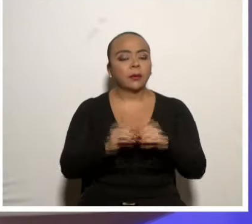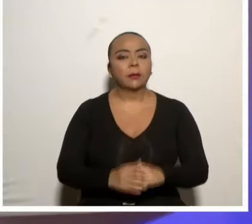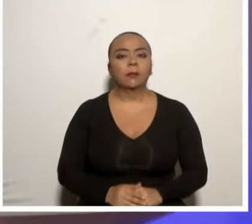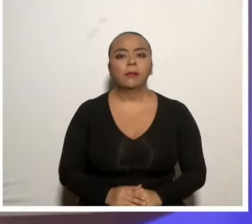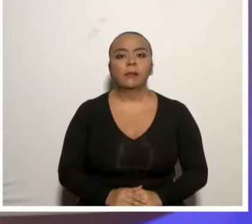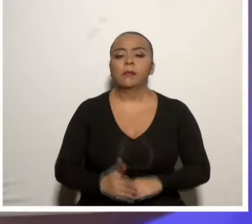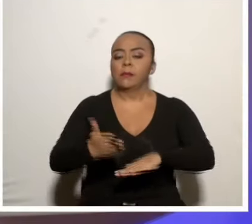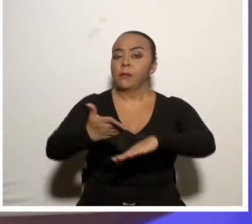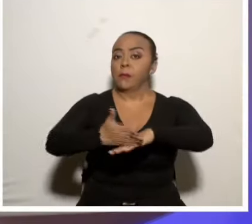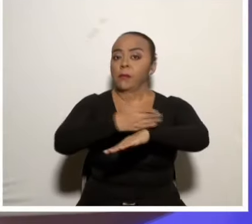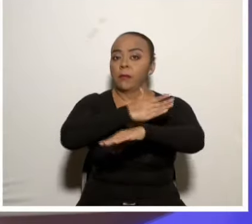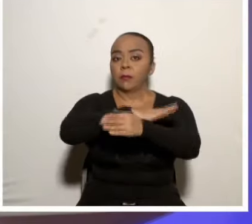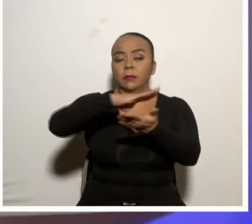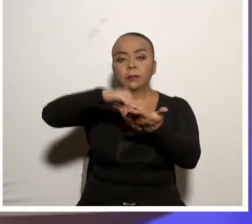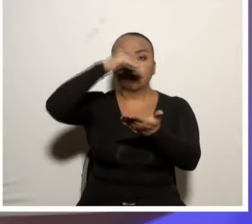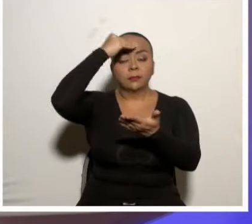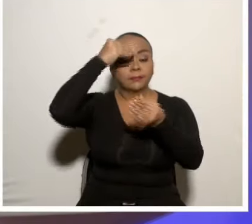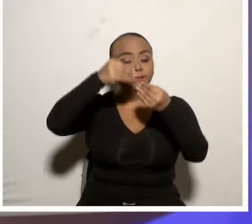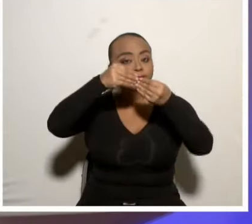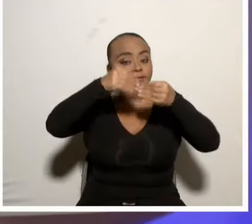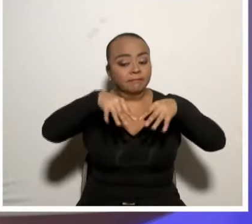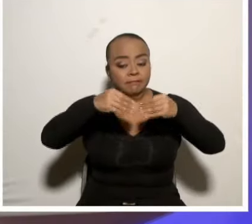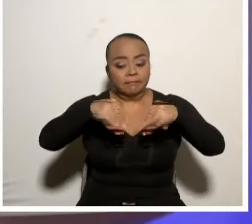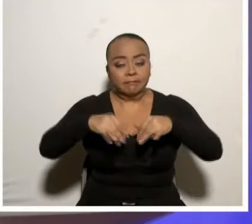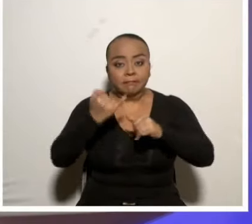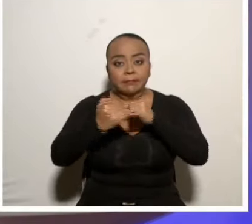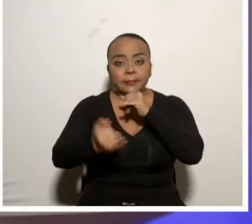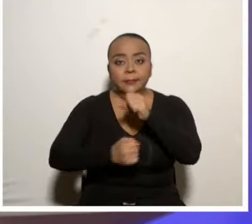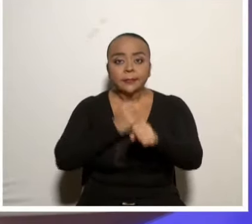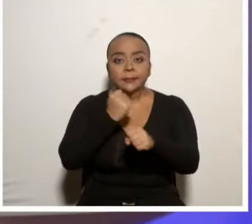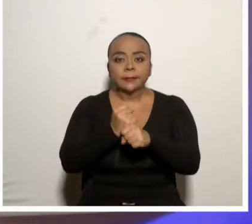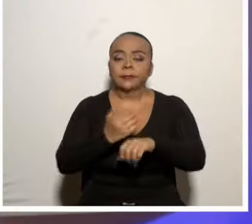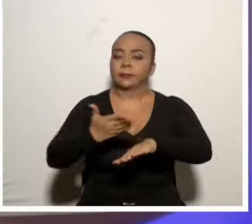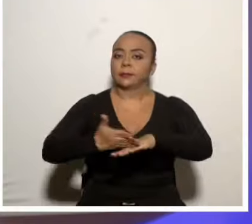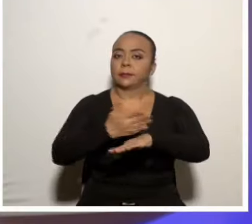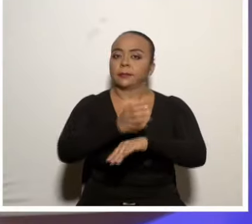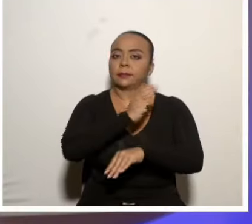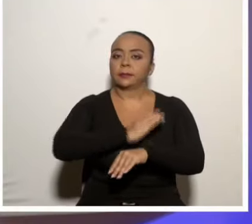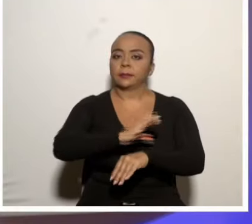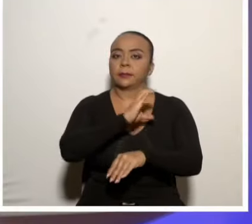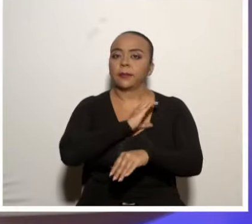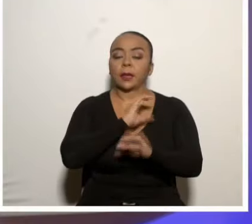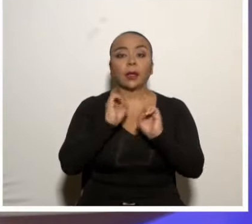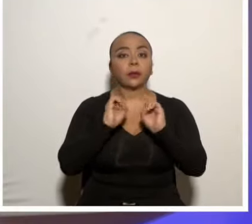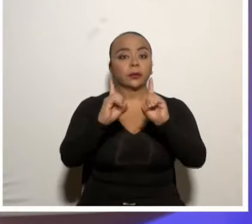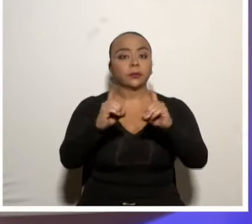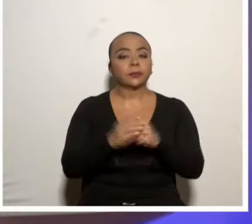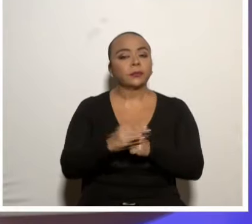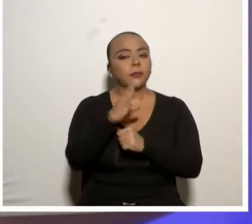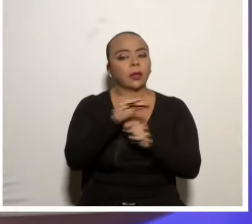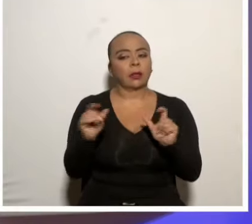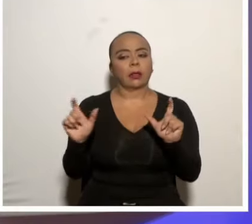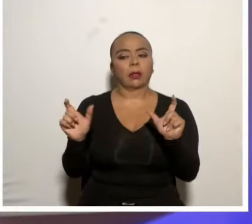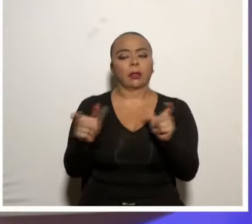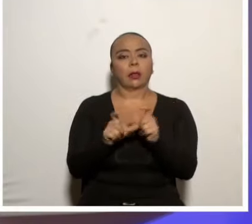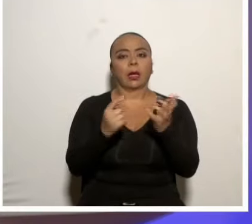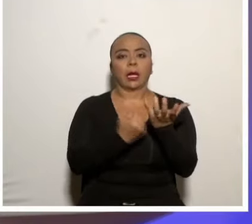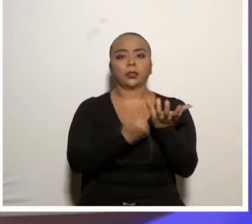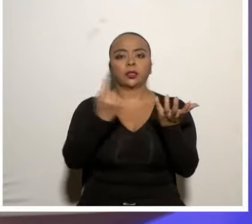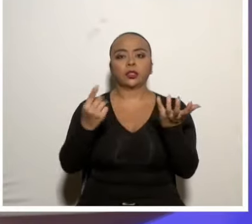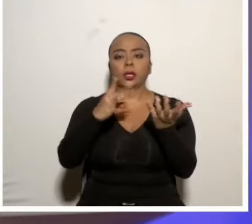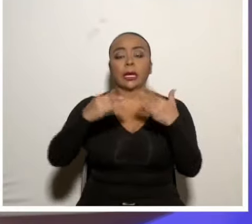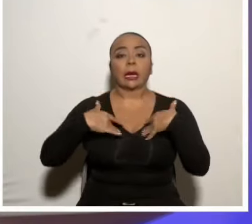educativo, recuperar los aprendizajes perdidos durante los últimos años, mejorar la calidad de la oferta educativa y bajar la exclusión